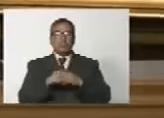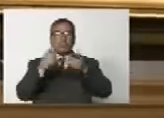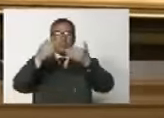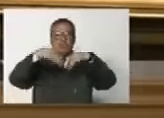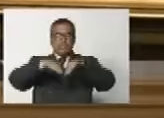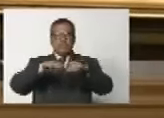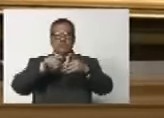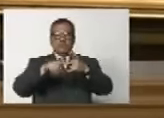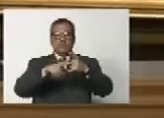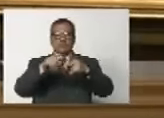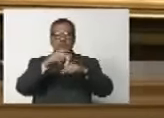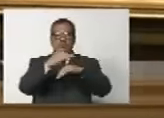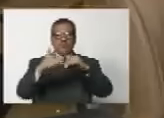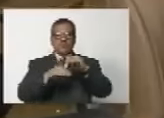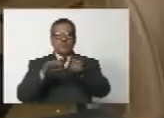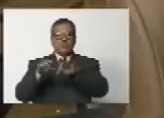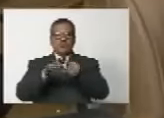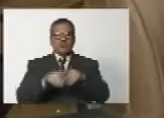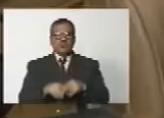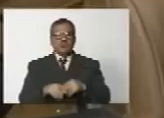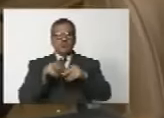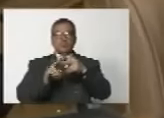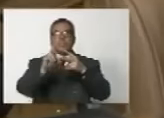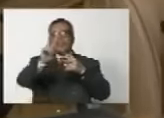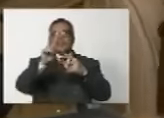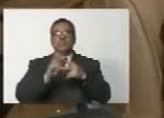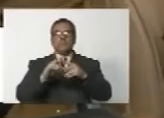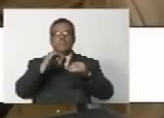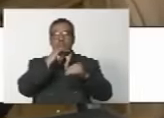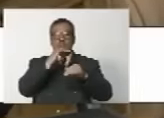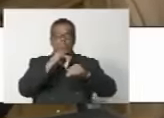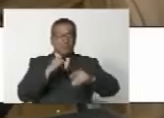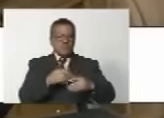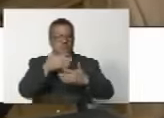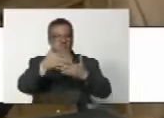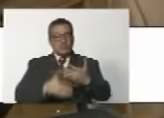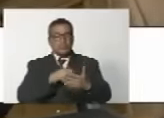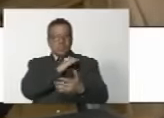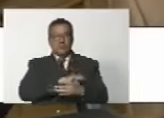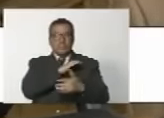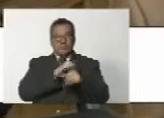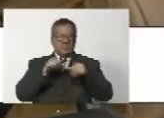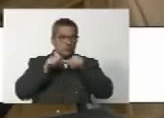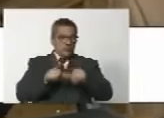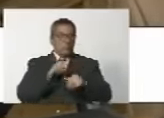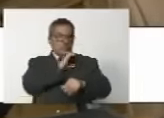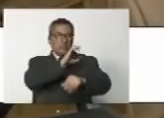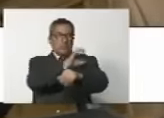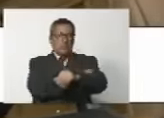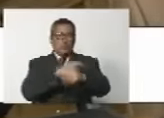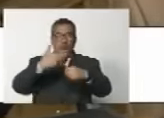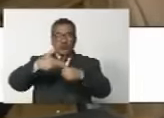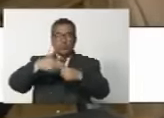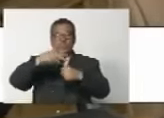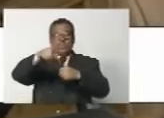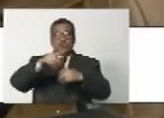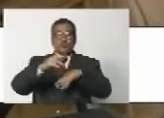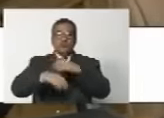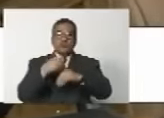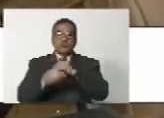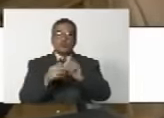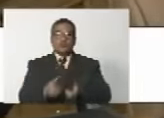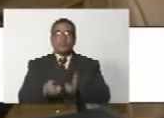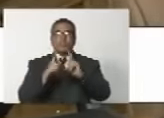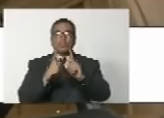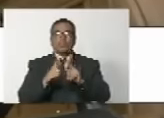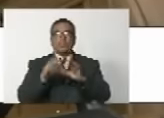Siguiente punto de la cuenta, ciudadana secretaria. Punto número 2. Informe que presenta la Comisión Permanente de Energía y Petróleo, mediante el cual se